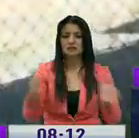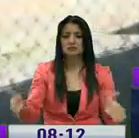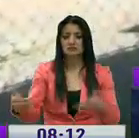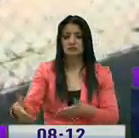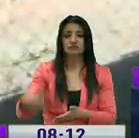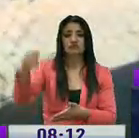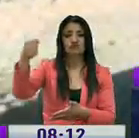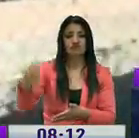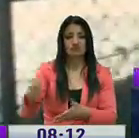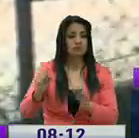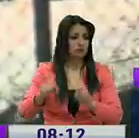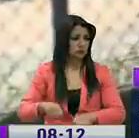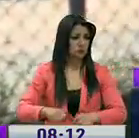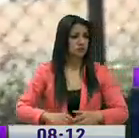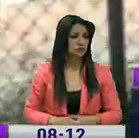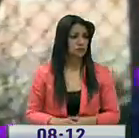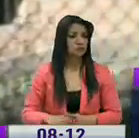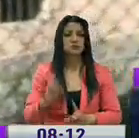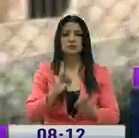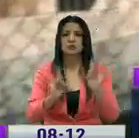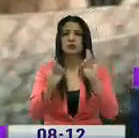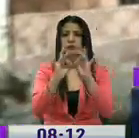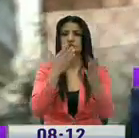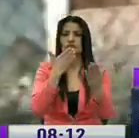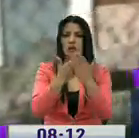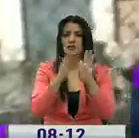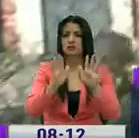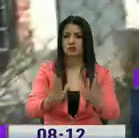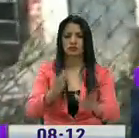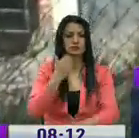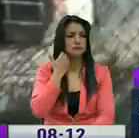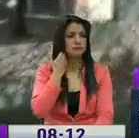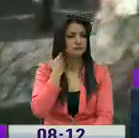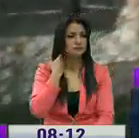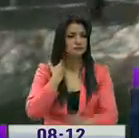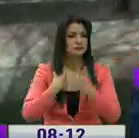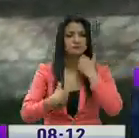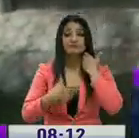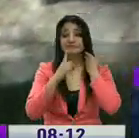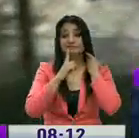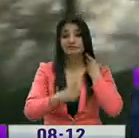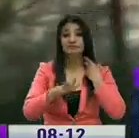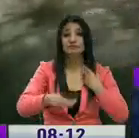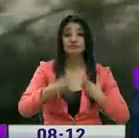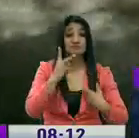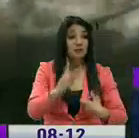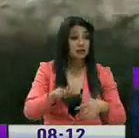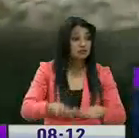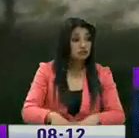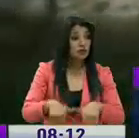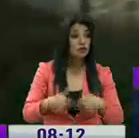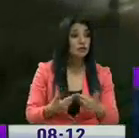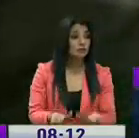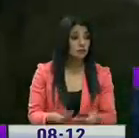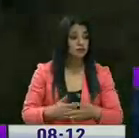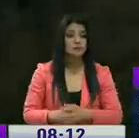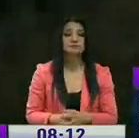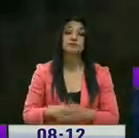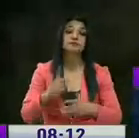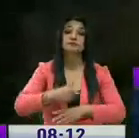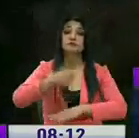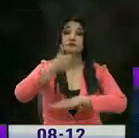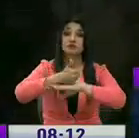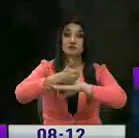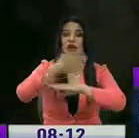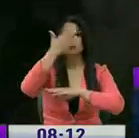contenedores ahí. Perfecto, muchísimas gracias, vecina. Ustedes pueden ver realmente en el estado en que se encuentra y para que las